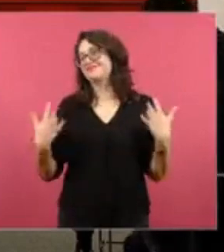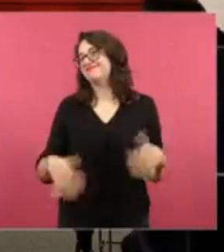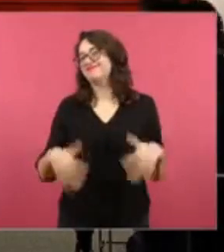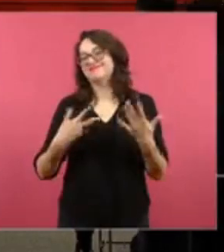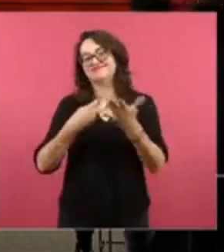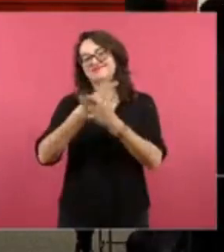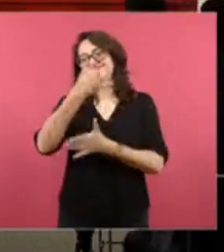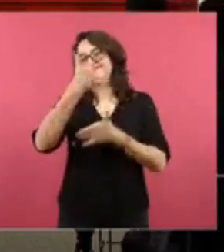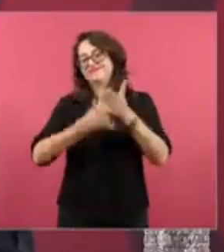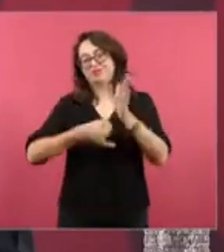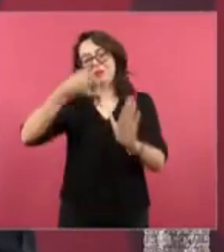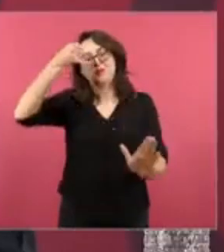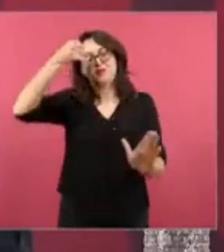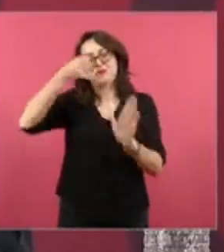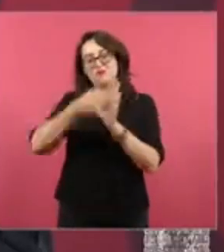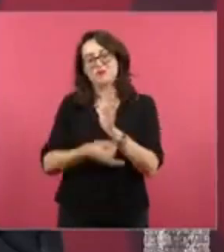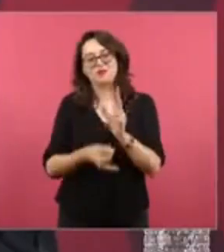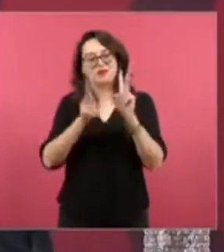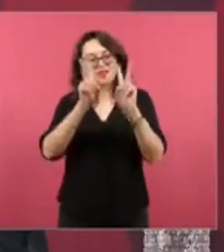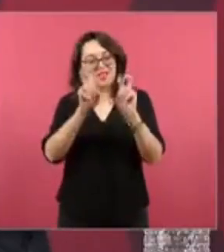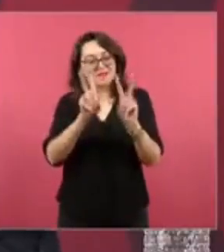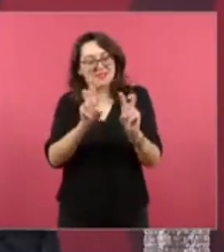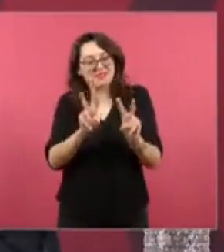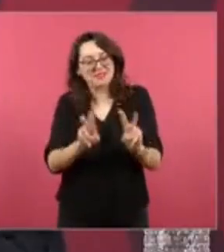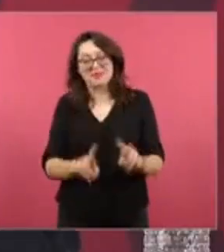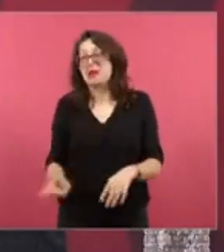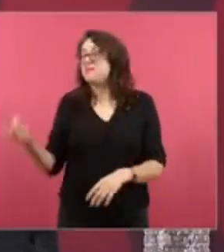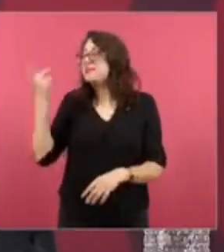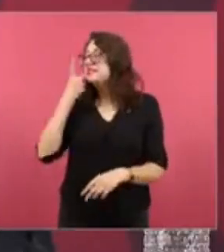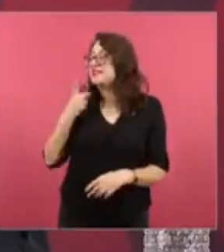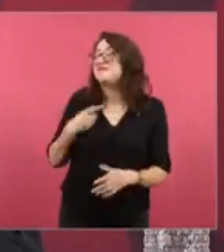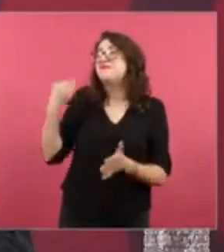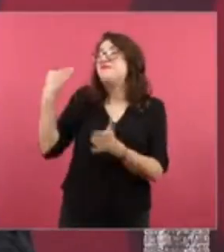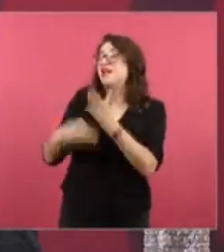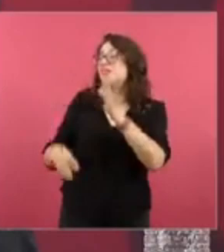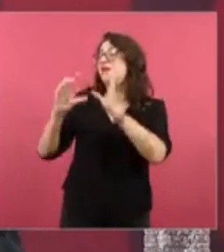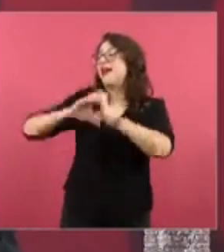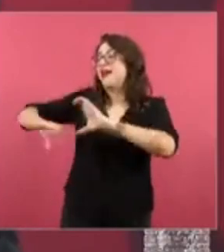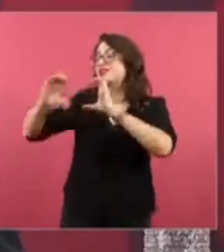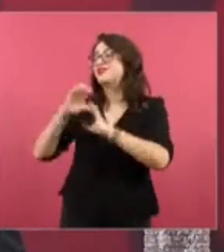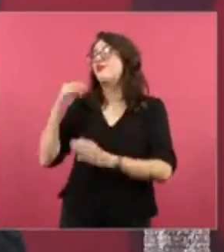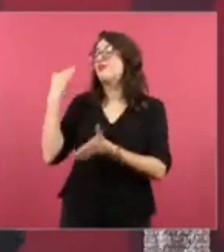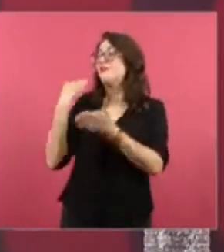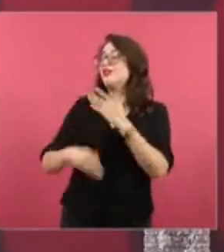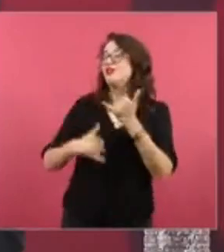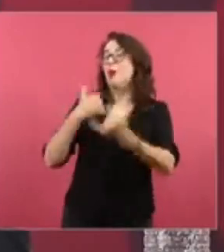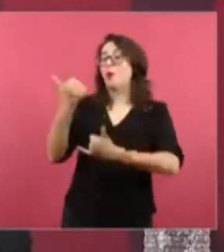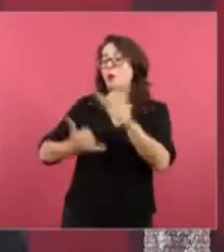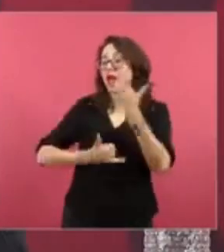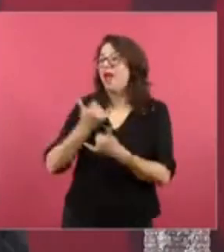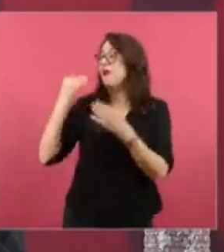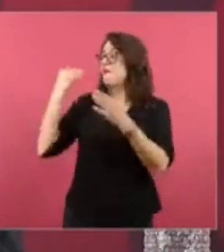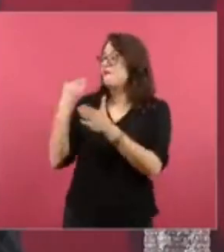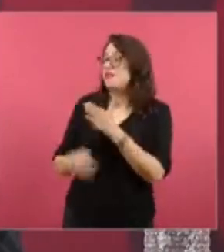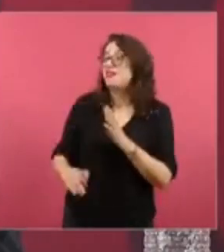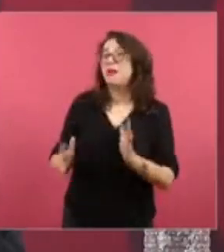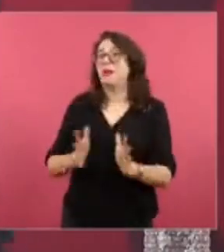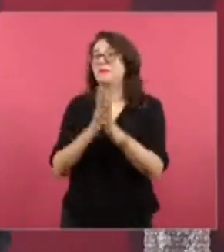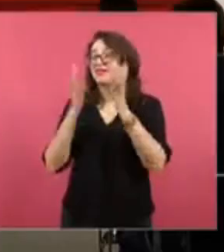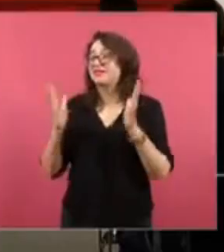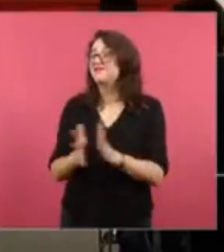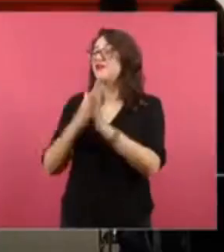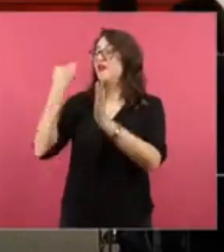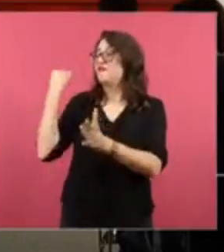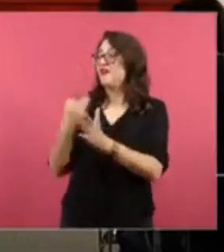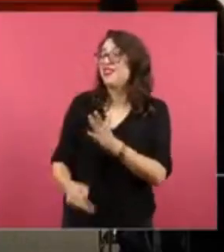tanto que decían, es que nos faltó esto, es que no hablamos de las canciones, es que no hablamos de los juegos, es que no pudimos comentar cómo participamos,